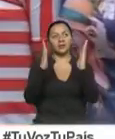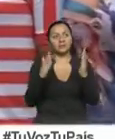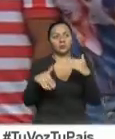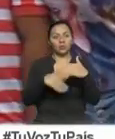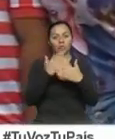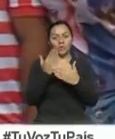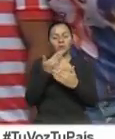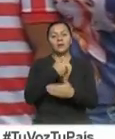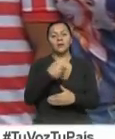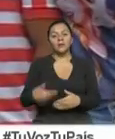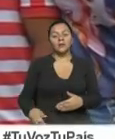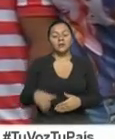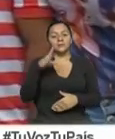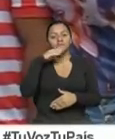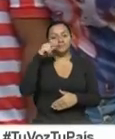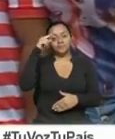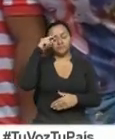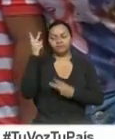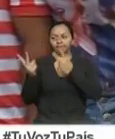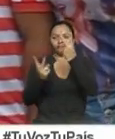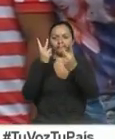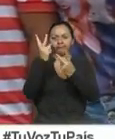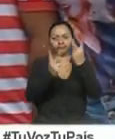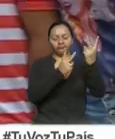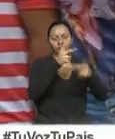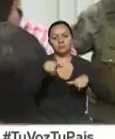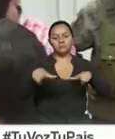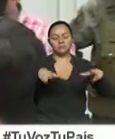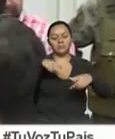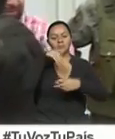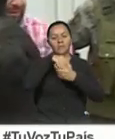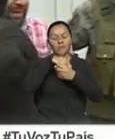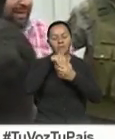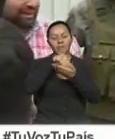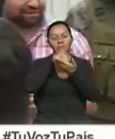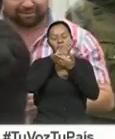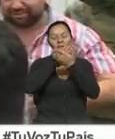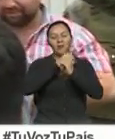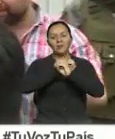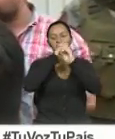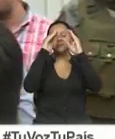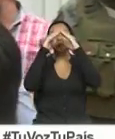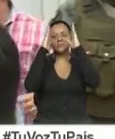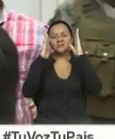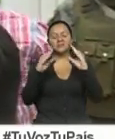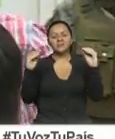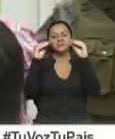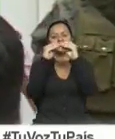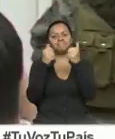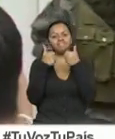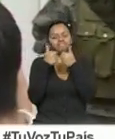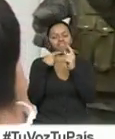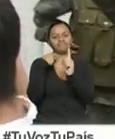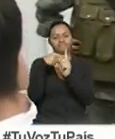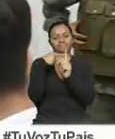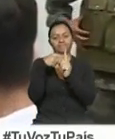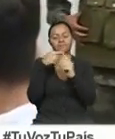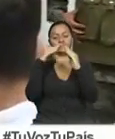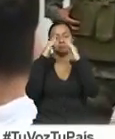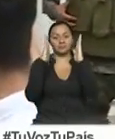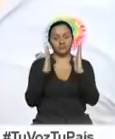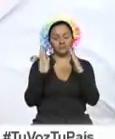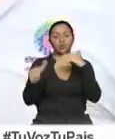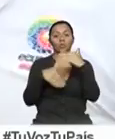El presidente Correa realizó un recorrido por esta zona para constatar que las casas estén en óptimas condiciones. Las